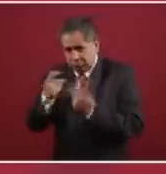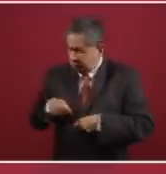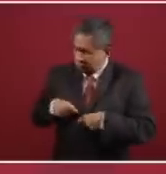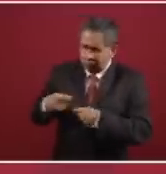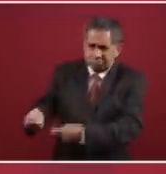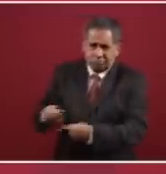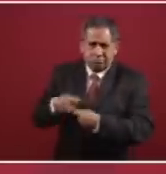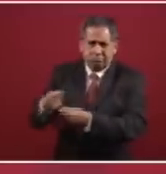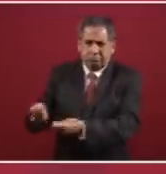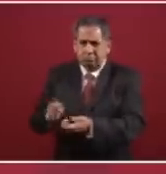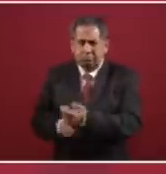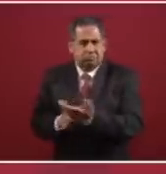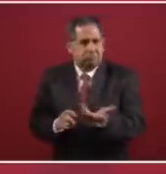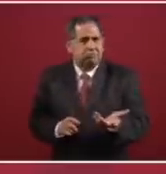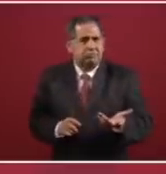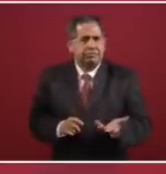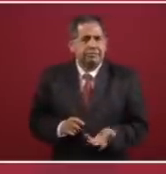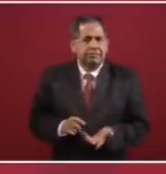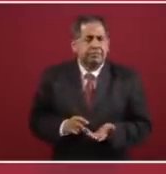en